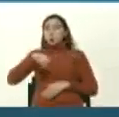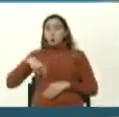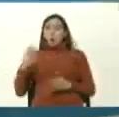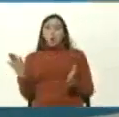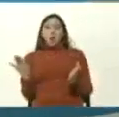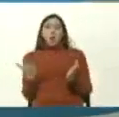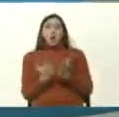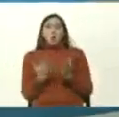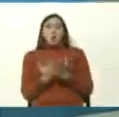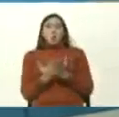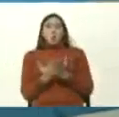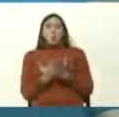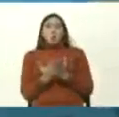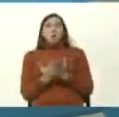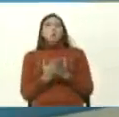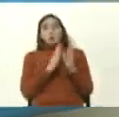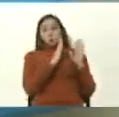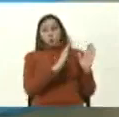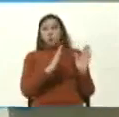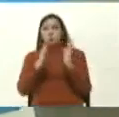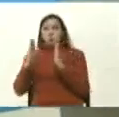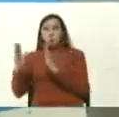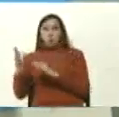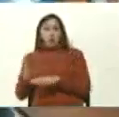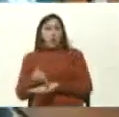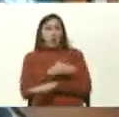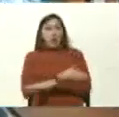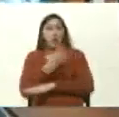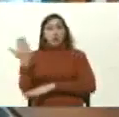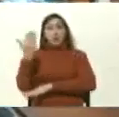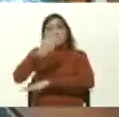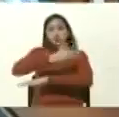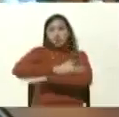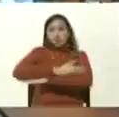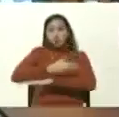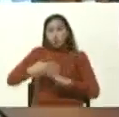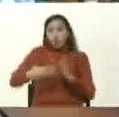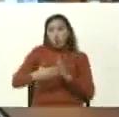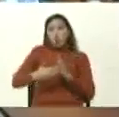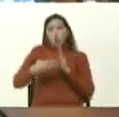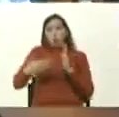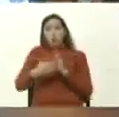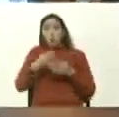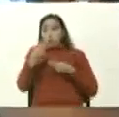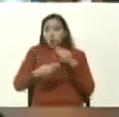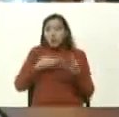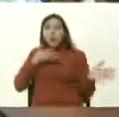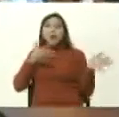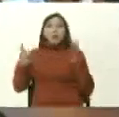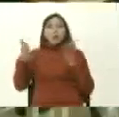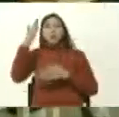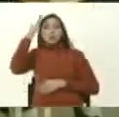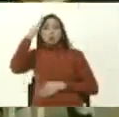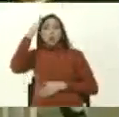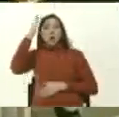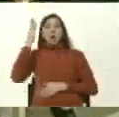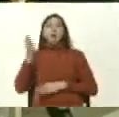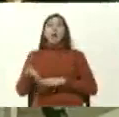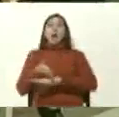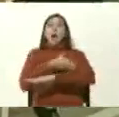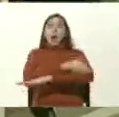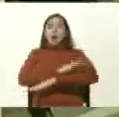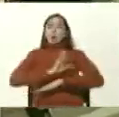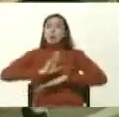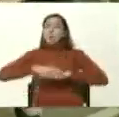Nuestras escuelas que han pasado por varias etapas. Primero, las sanciones. Las sanciones nos han dado muy duro en el tema de los servicios públicos. porque precisamente